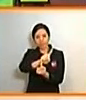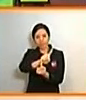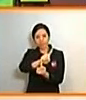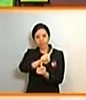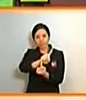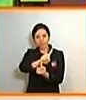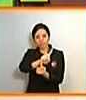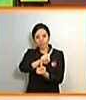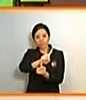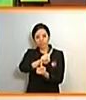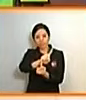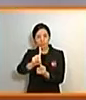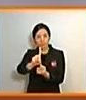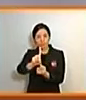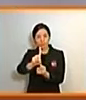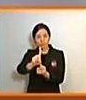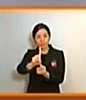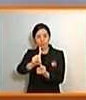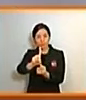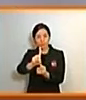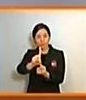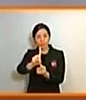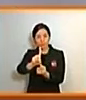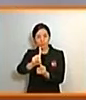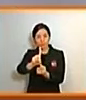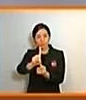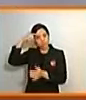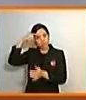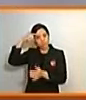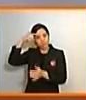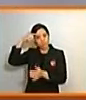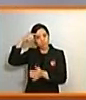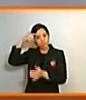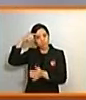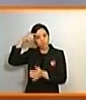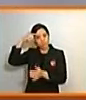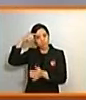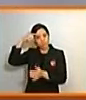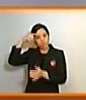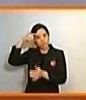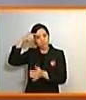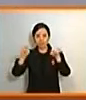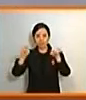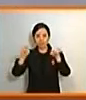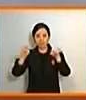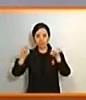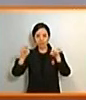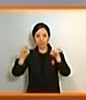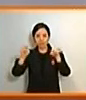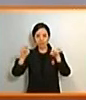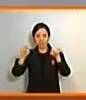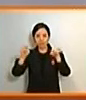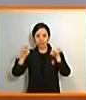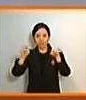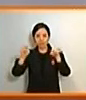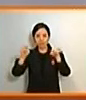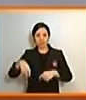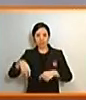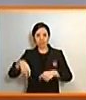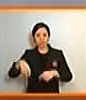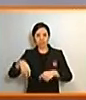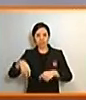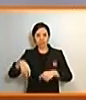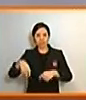1. Número ganador de la diaria es el 11 con su símbolo de sueños perro. En el cuadro del cuerpo representado por el talón de